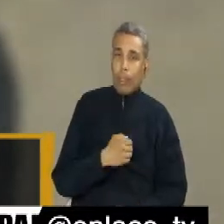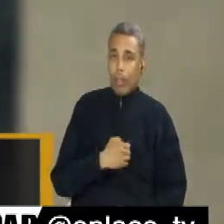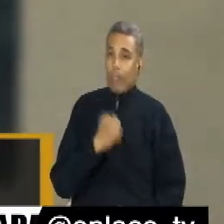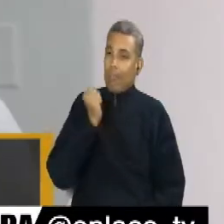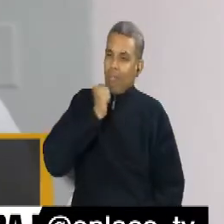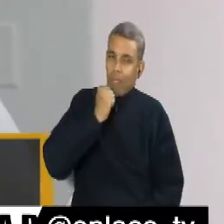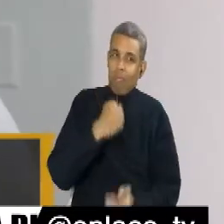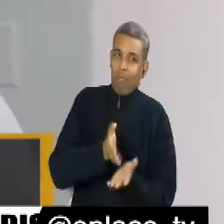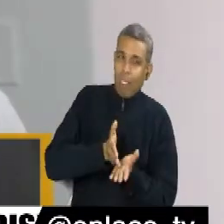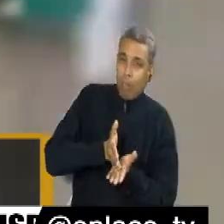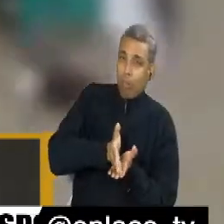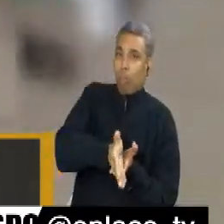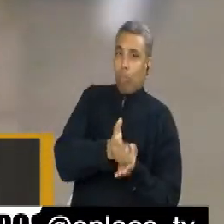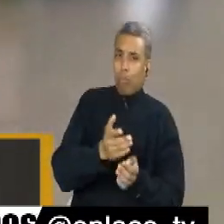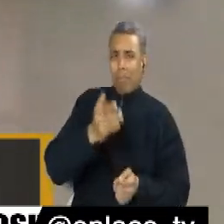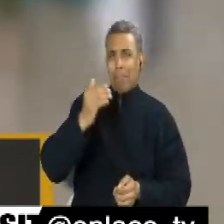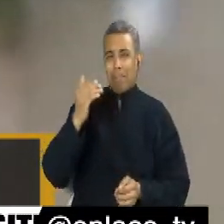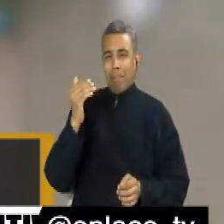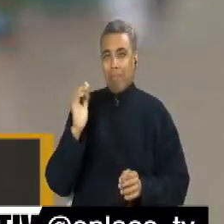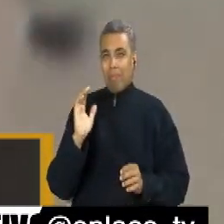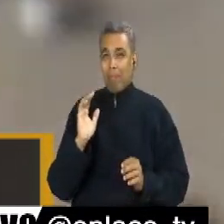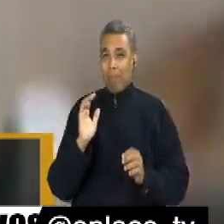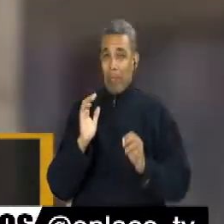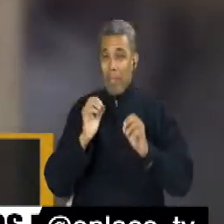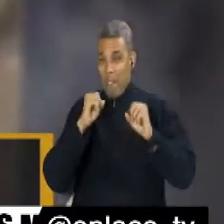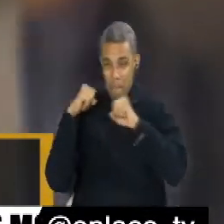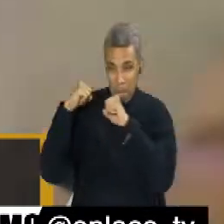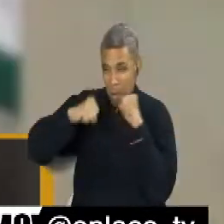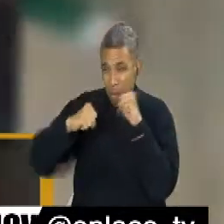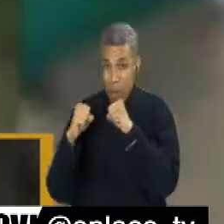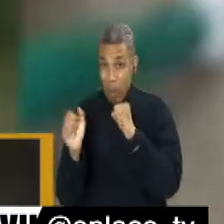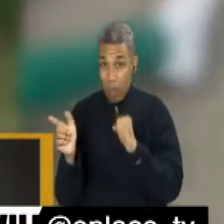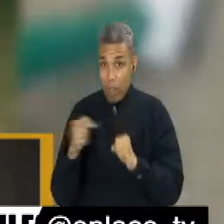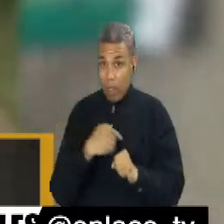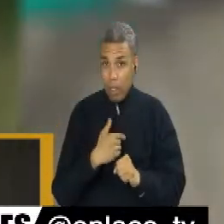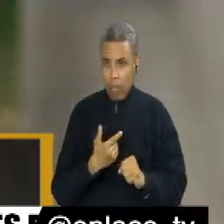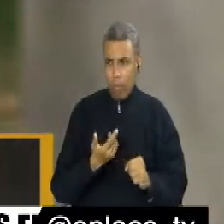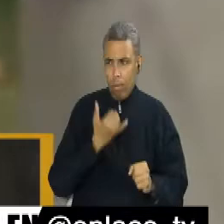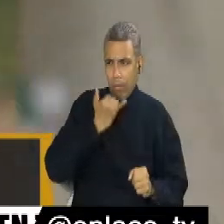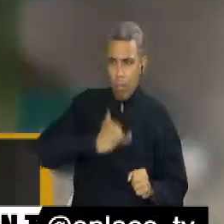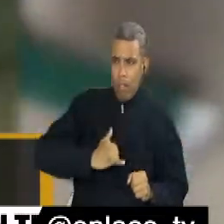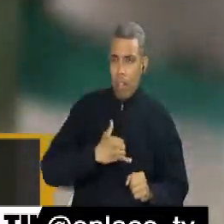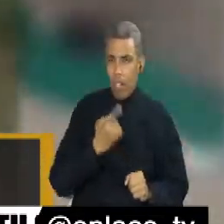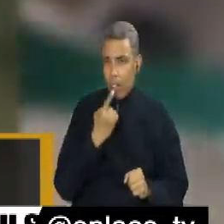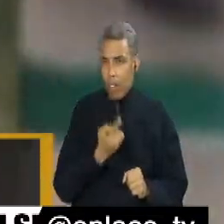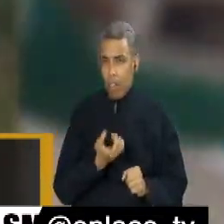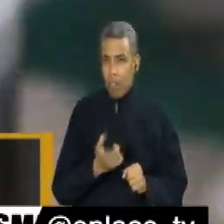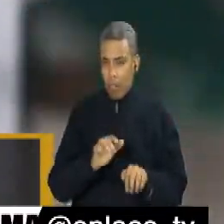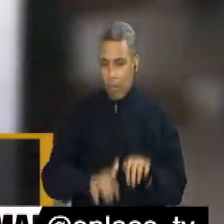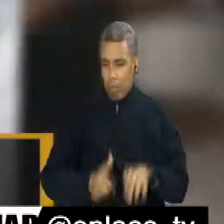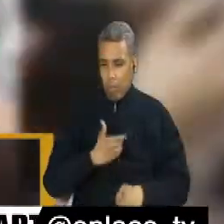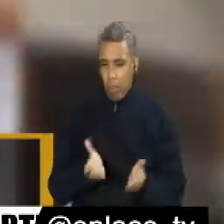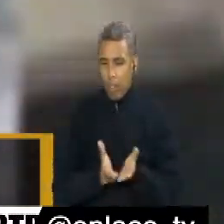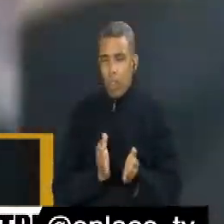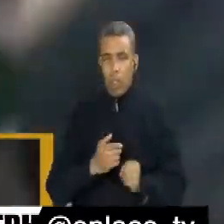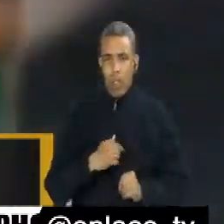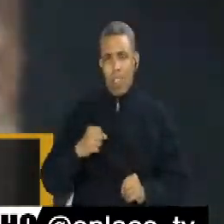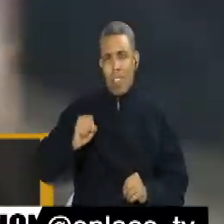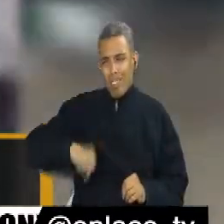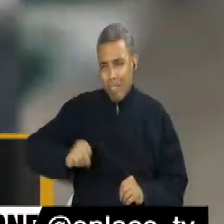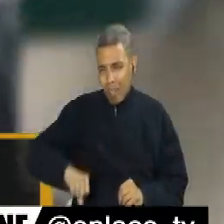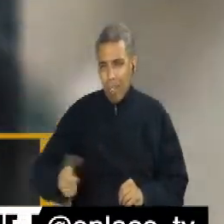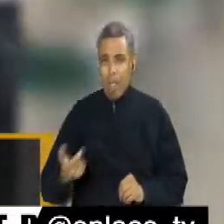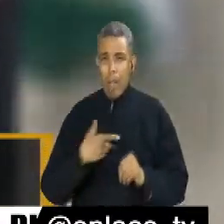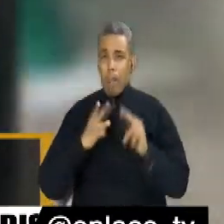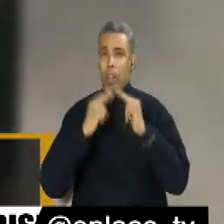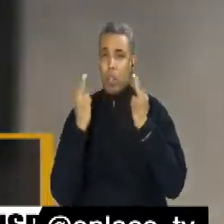de situaciones. Estas peleas, las cuales rechazó tajantemente el funcionario, son de las que se tratan constantemente en los comités de